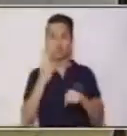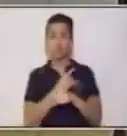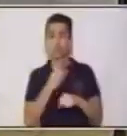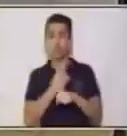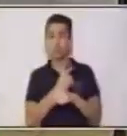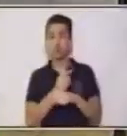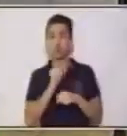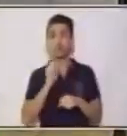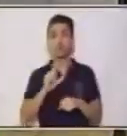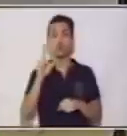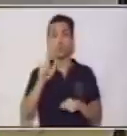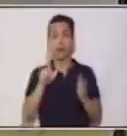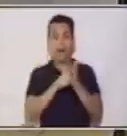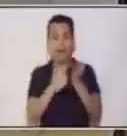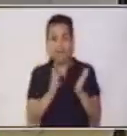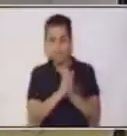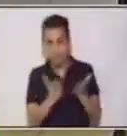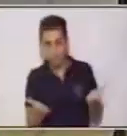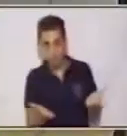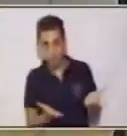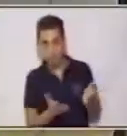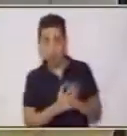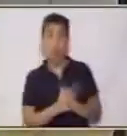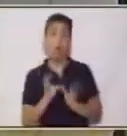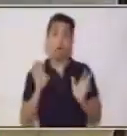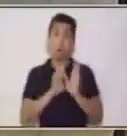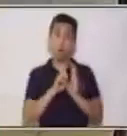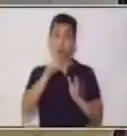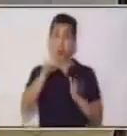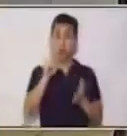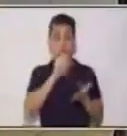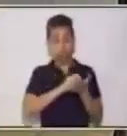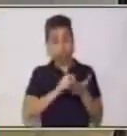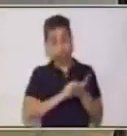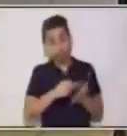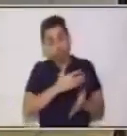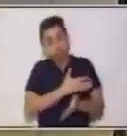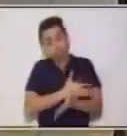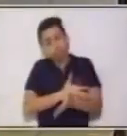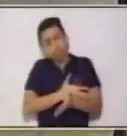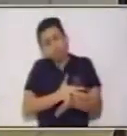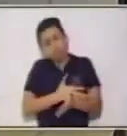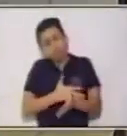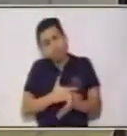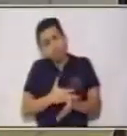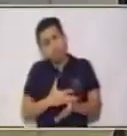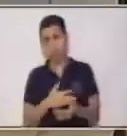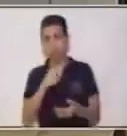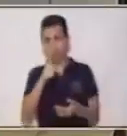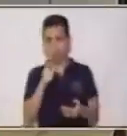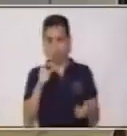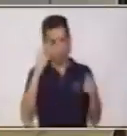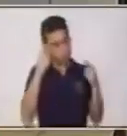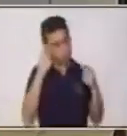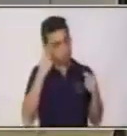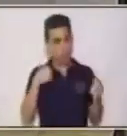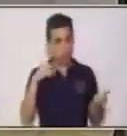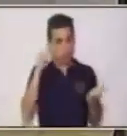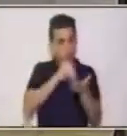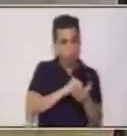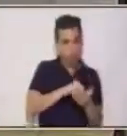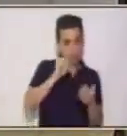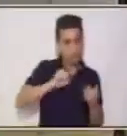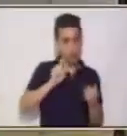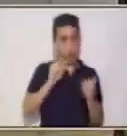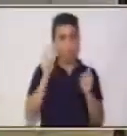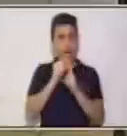Por ejemplo, si tú vas a escribir una narración o algo, debes de analizar bien si el extranjerismo te conviene utilizarlo o no.